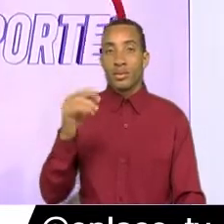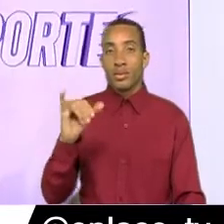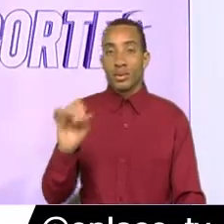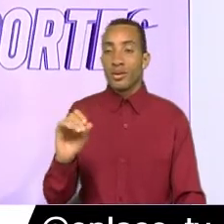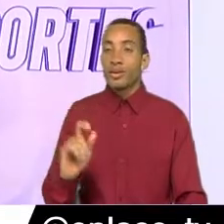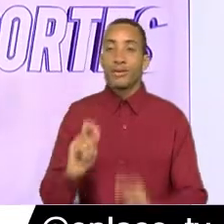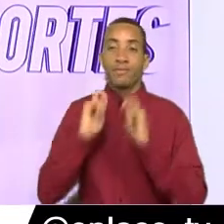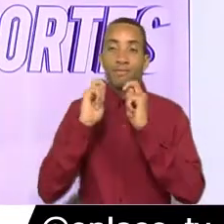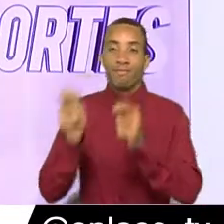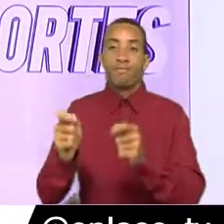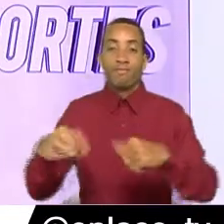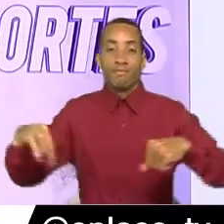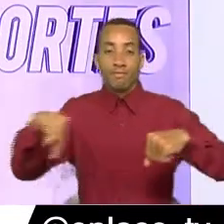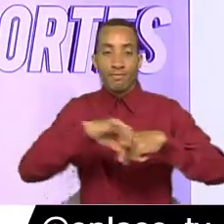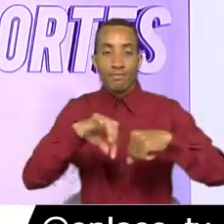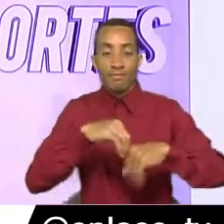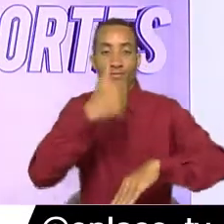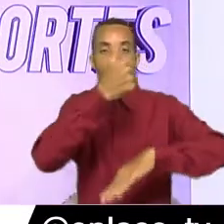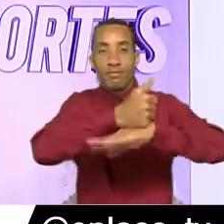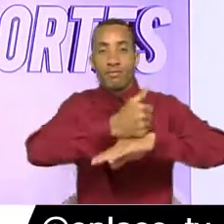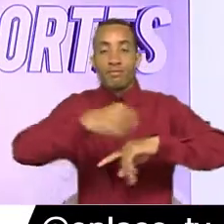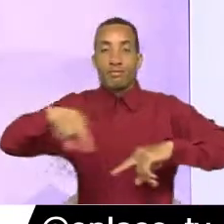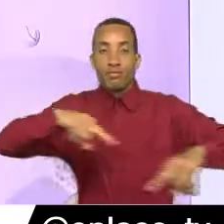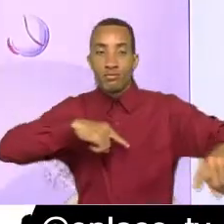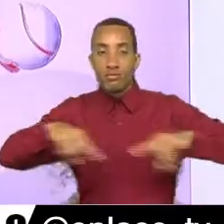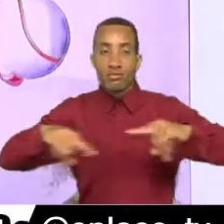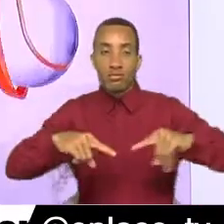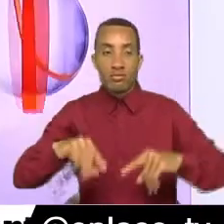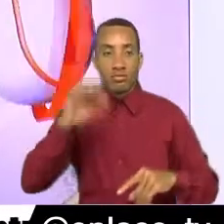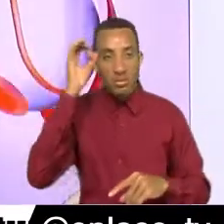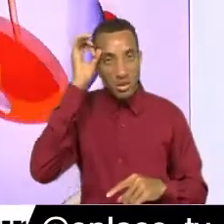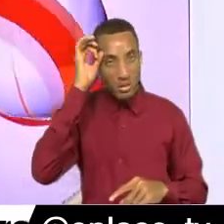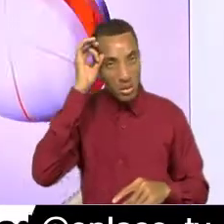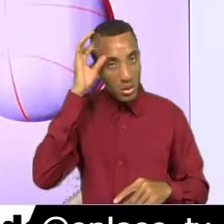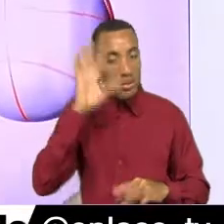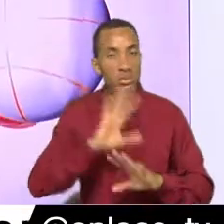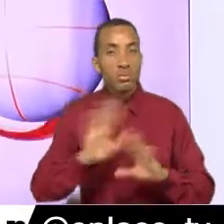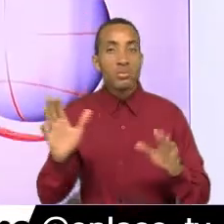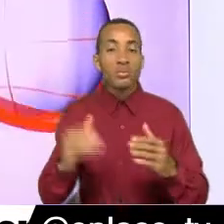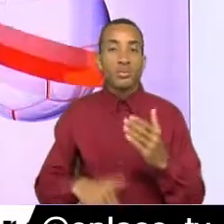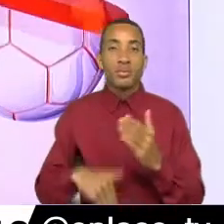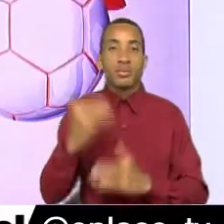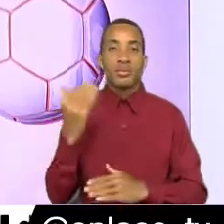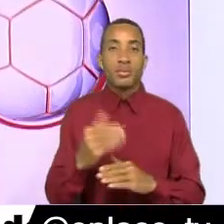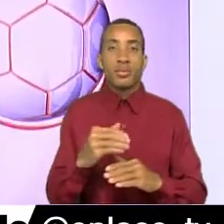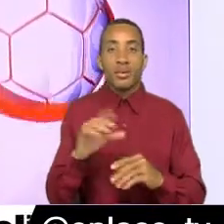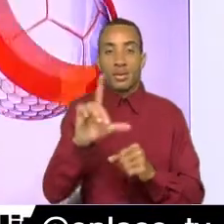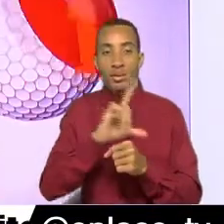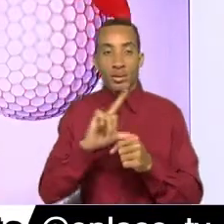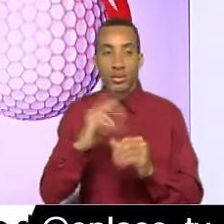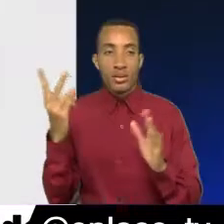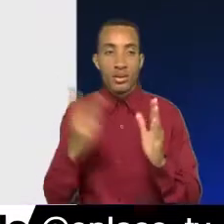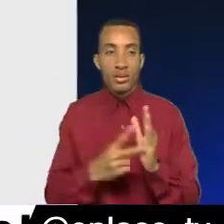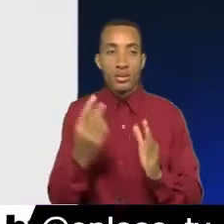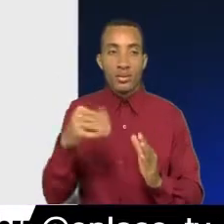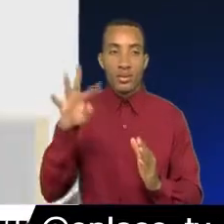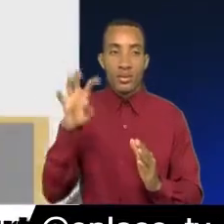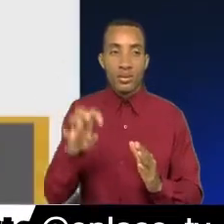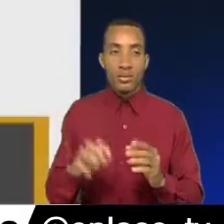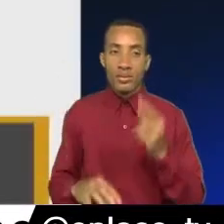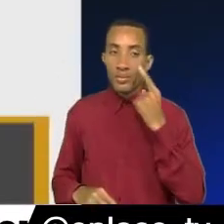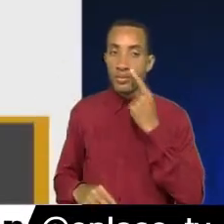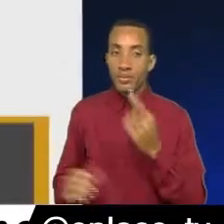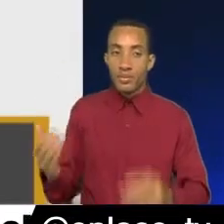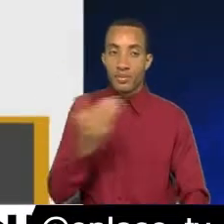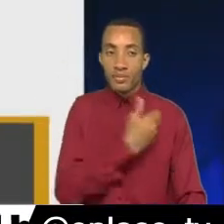en lo que resta ya de la Liga Águila 2 y se prevé en los inicios de la Liga Águila 2019. El presidente de la